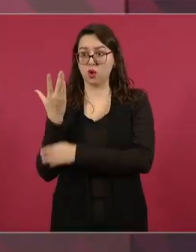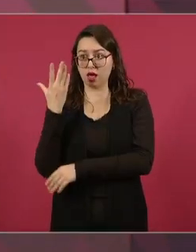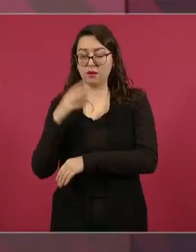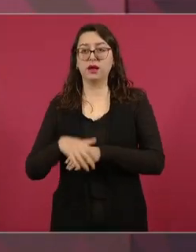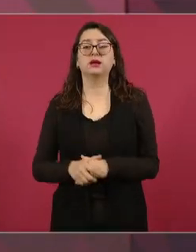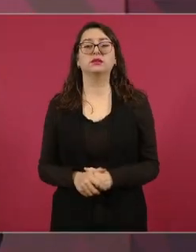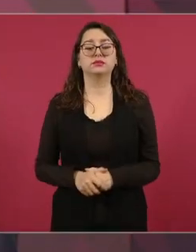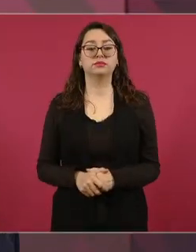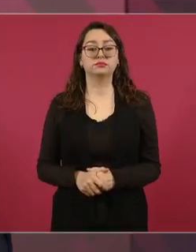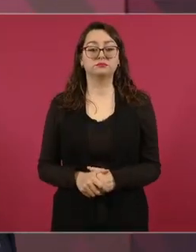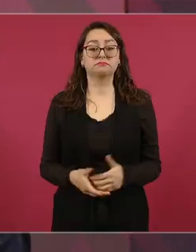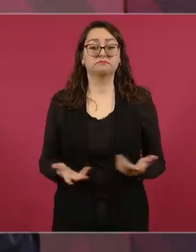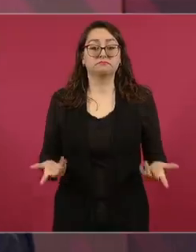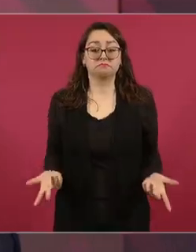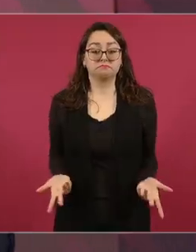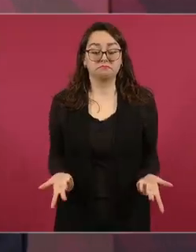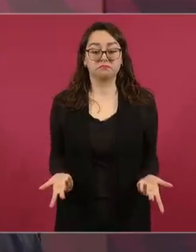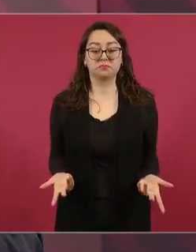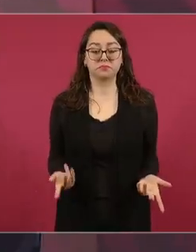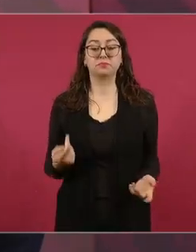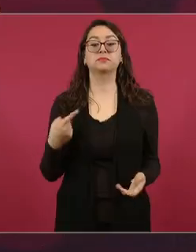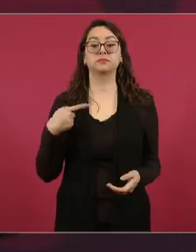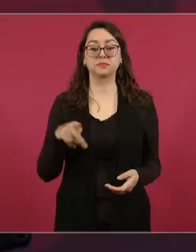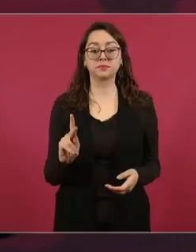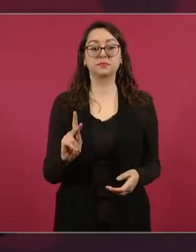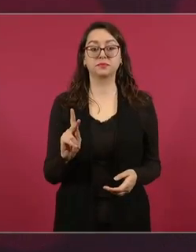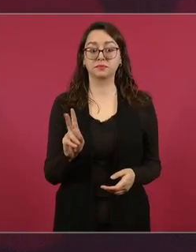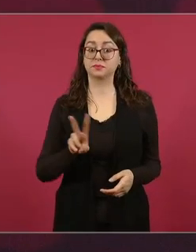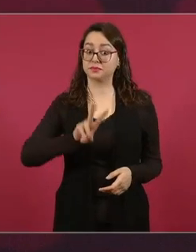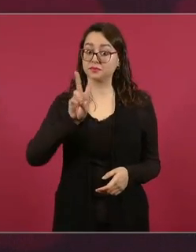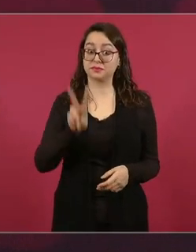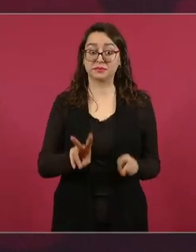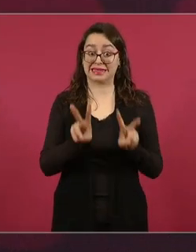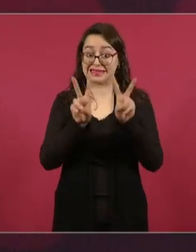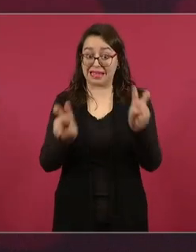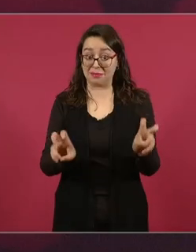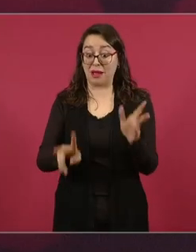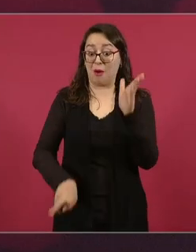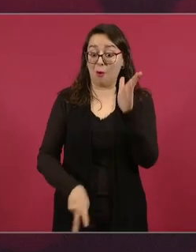pero es la verdad una cosa importantísima.